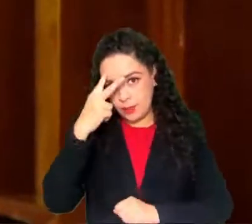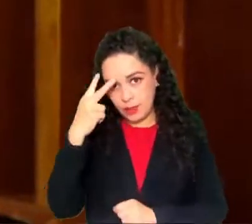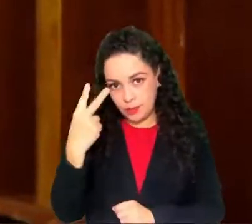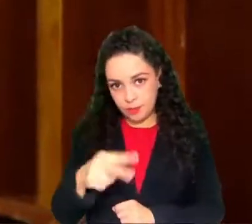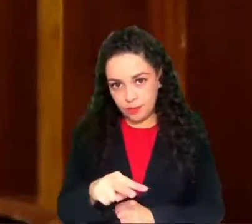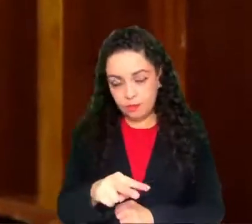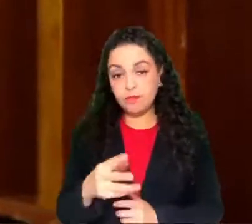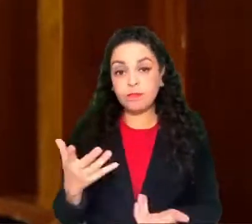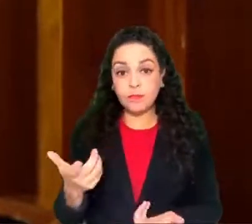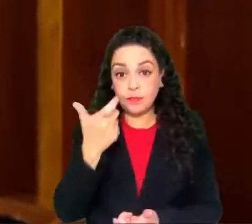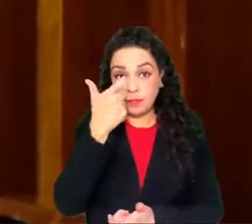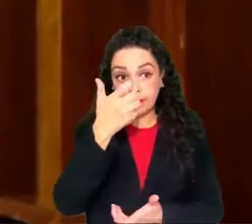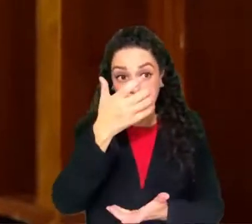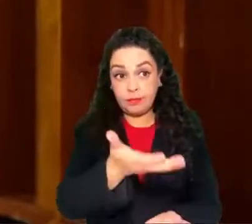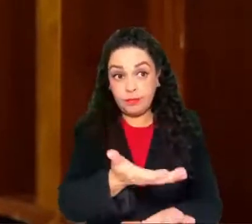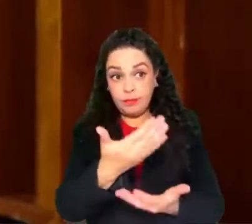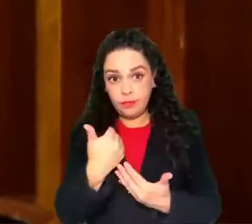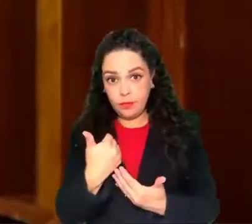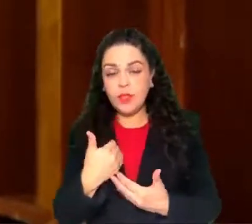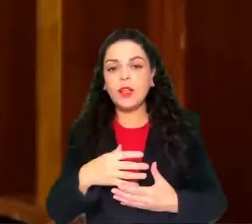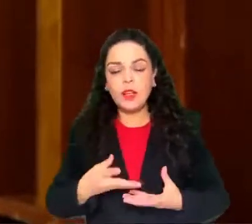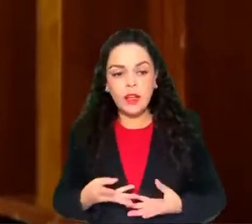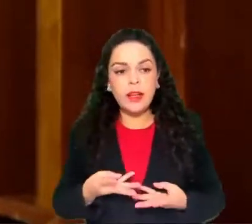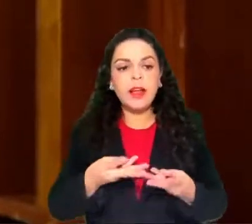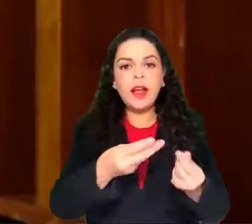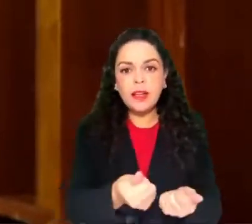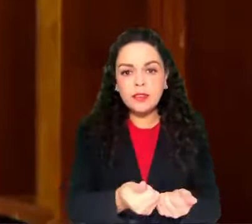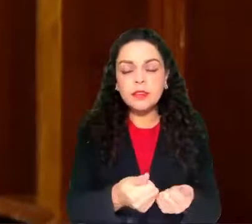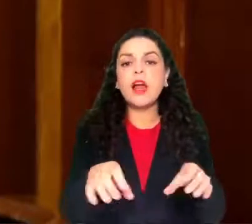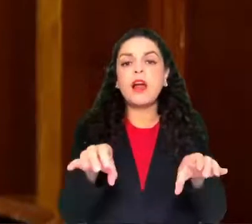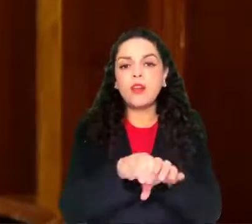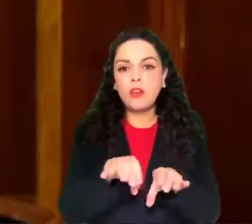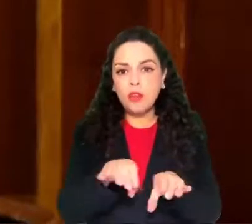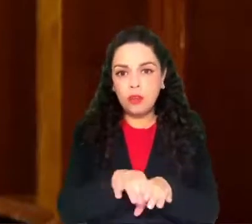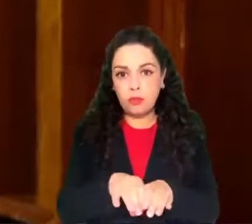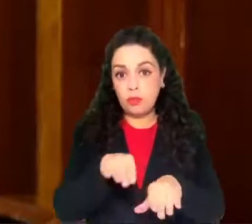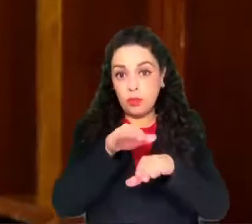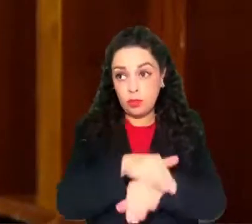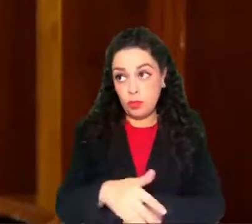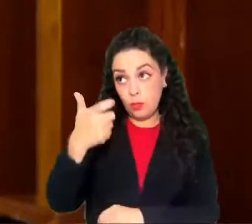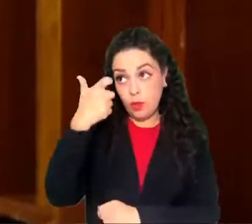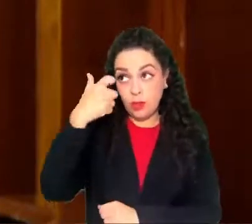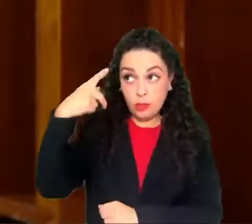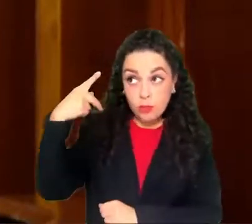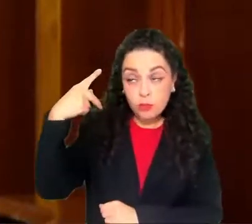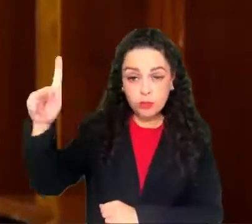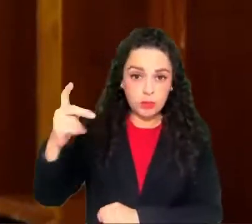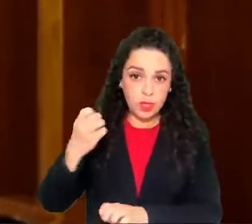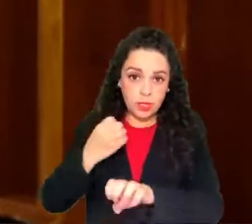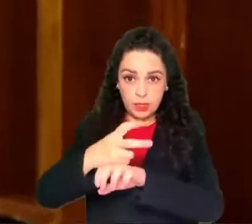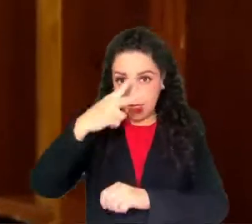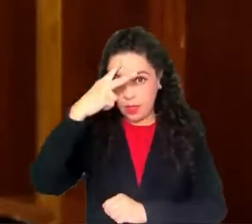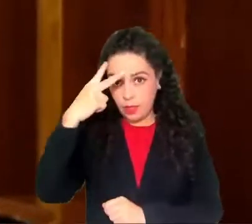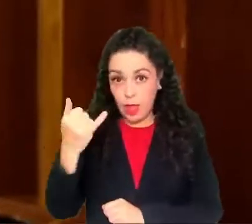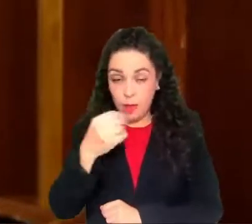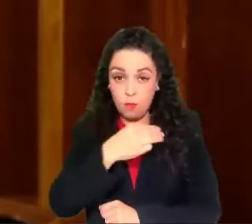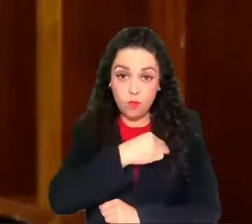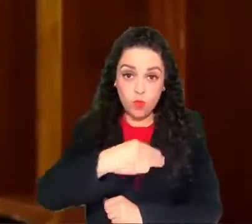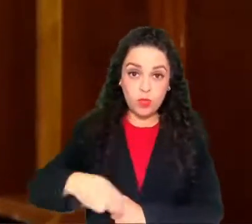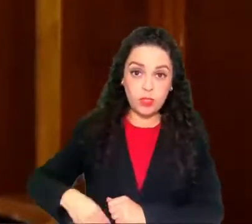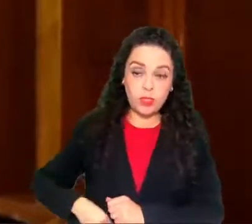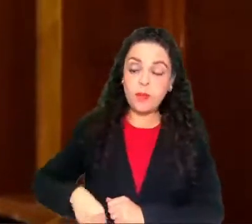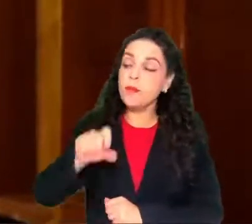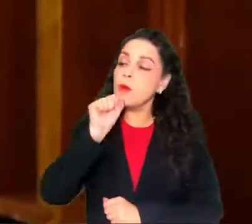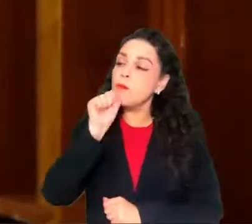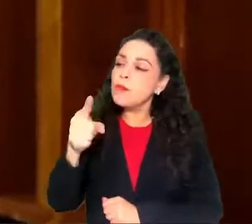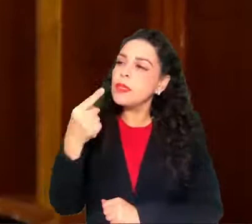aplicación de los recursos públicos estatales y municipales así como presentar las denuncias por hechos u omisiones que